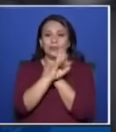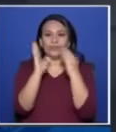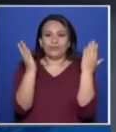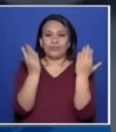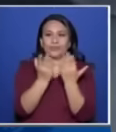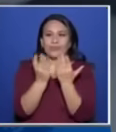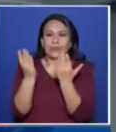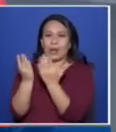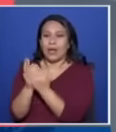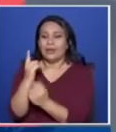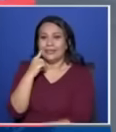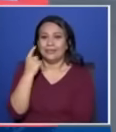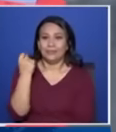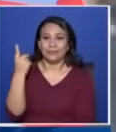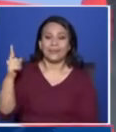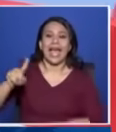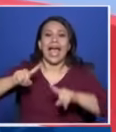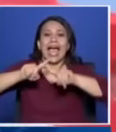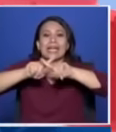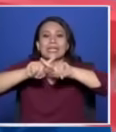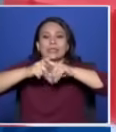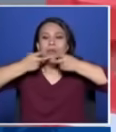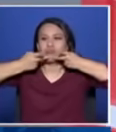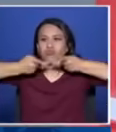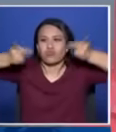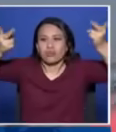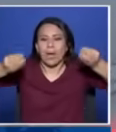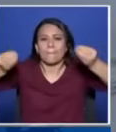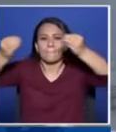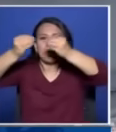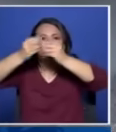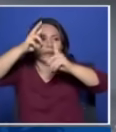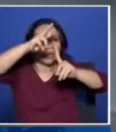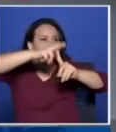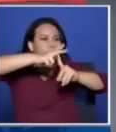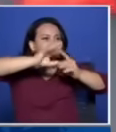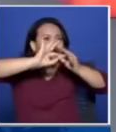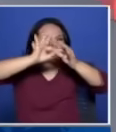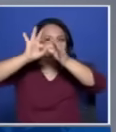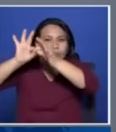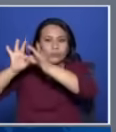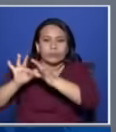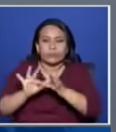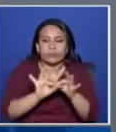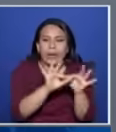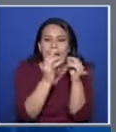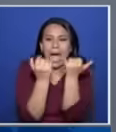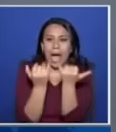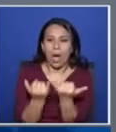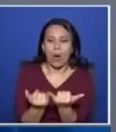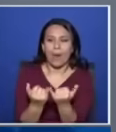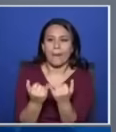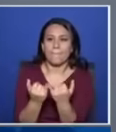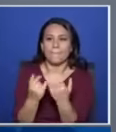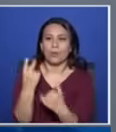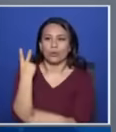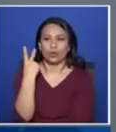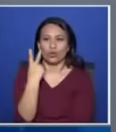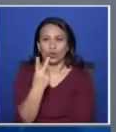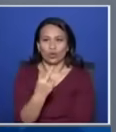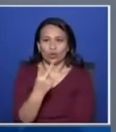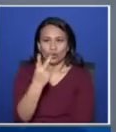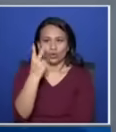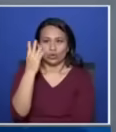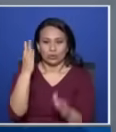su cuenta X cuáles son los sitios a intervenir. Por ahora hay 2